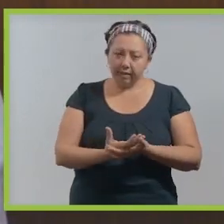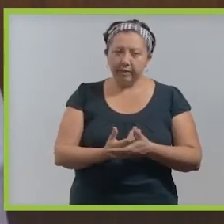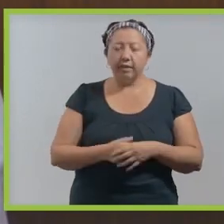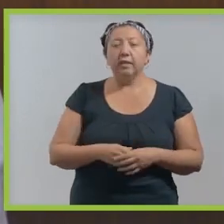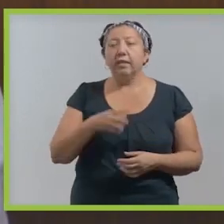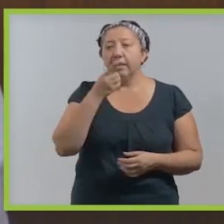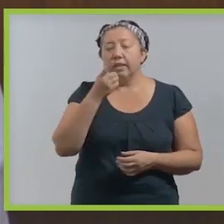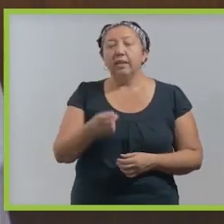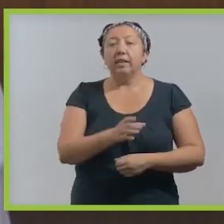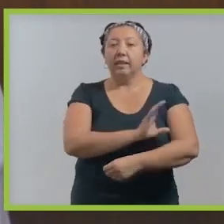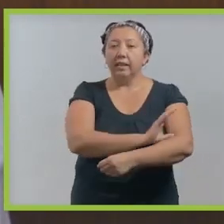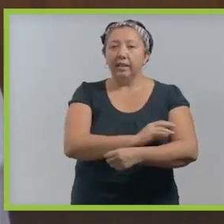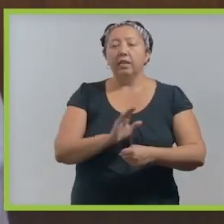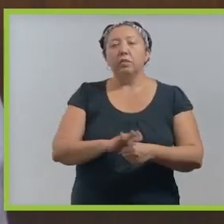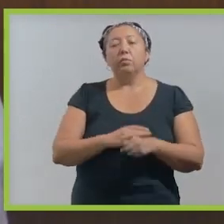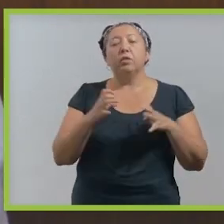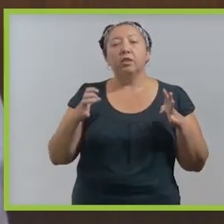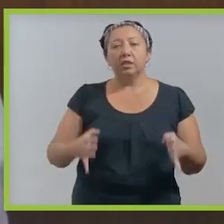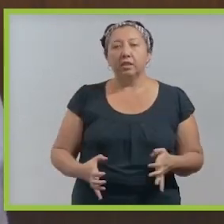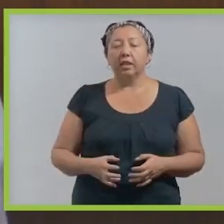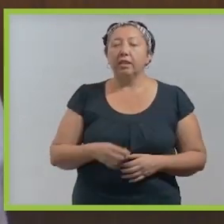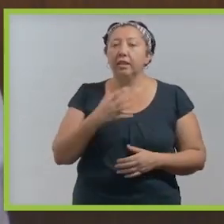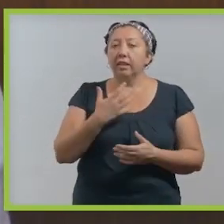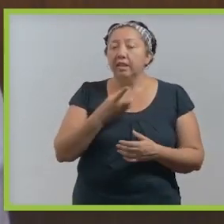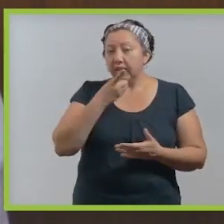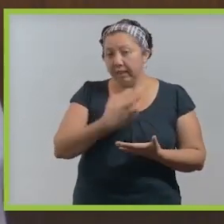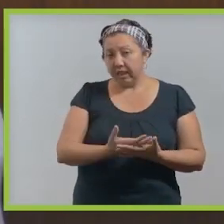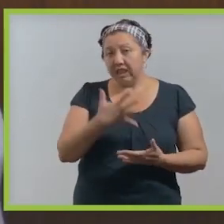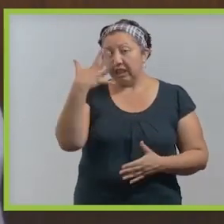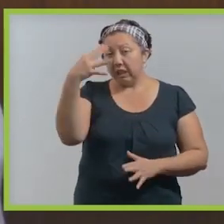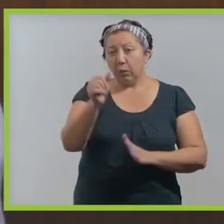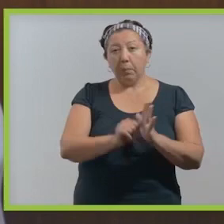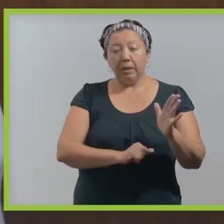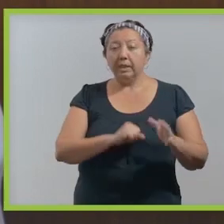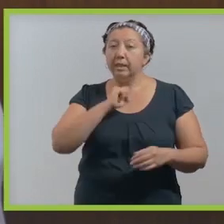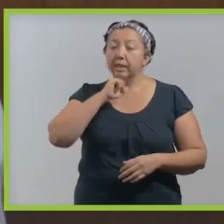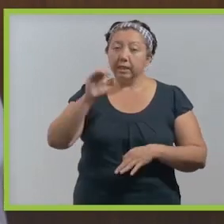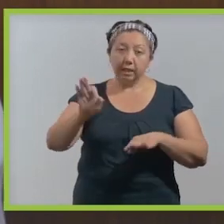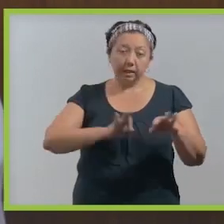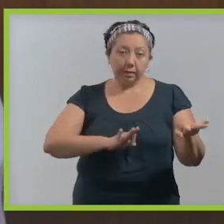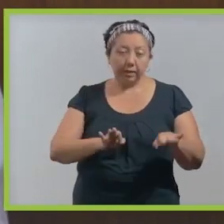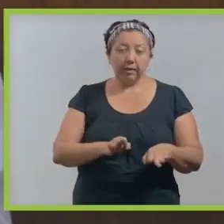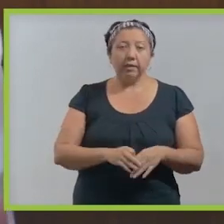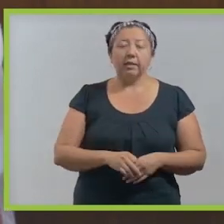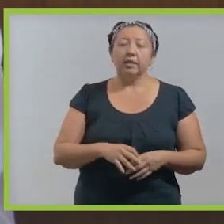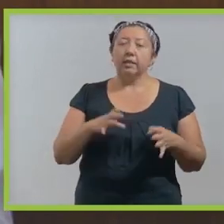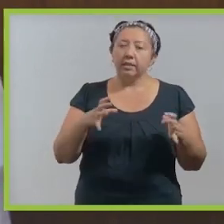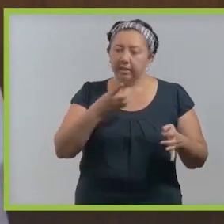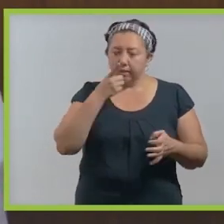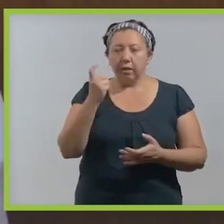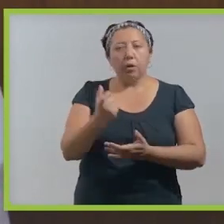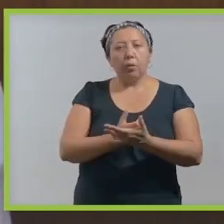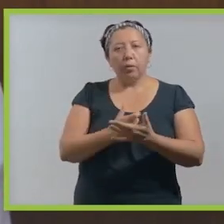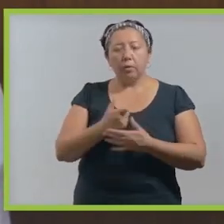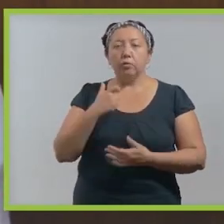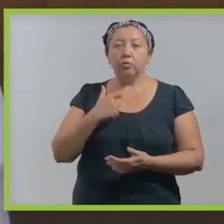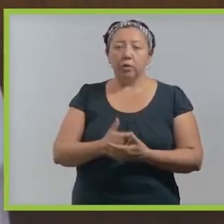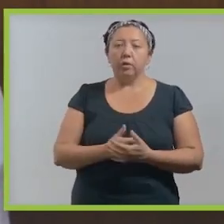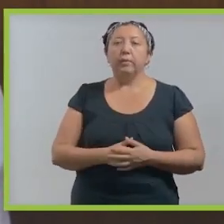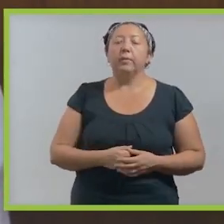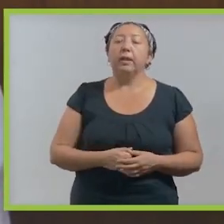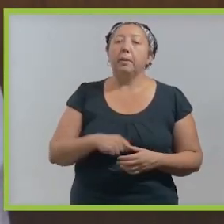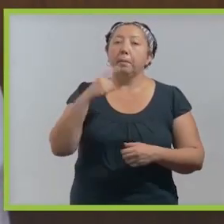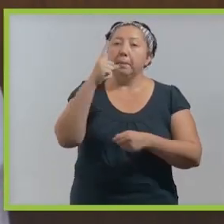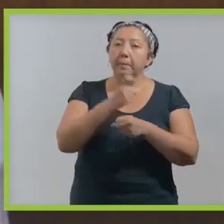puedan recuperar energías, porque los que han estado de incapacidad pues llevan 5 meses sin trabajar y han estado cobrando su sueldo.